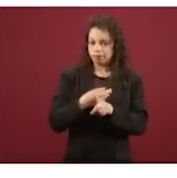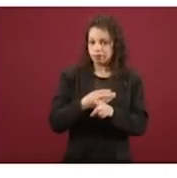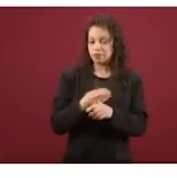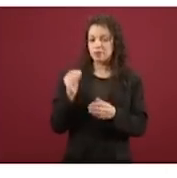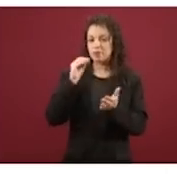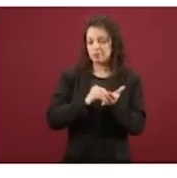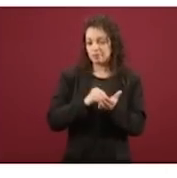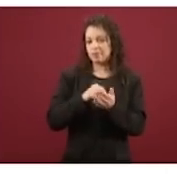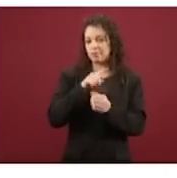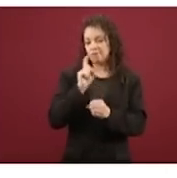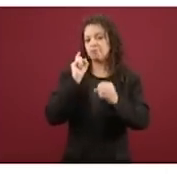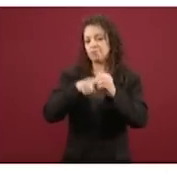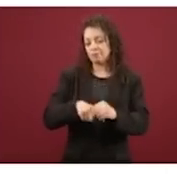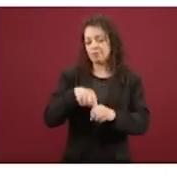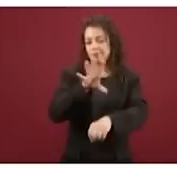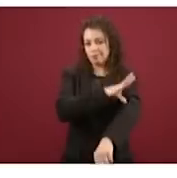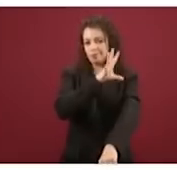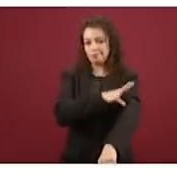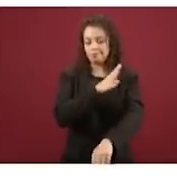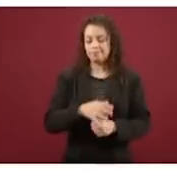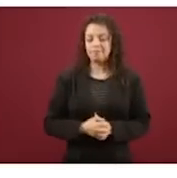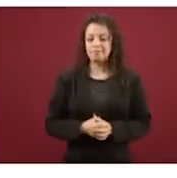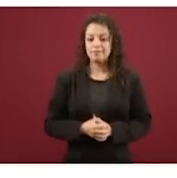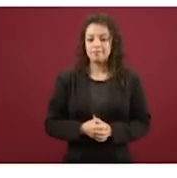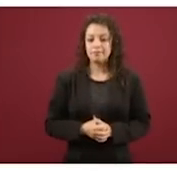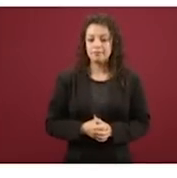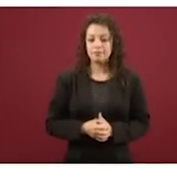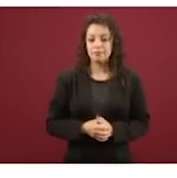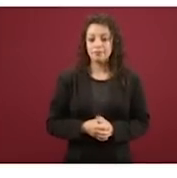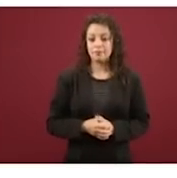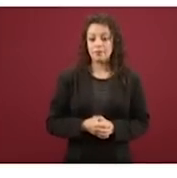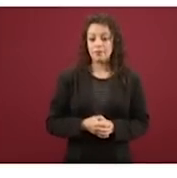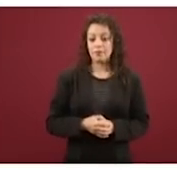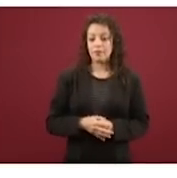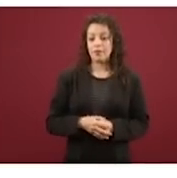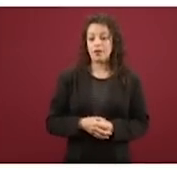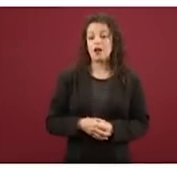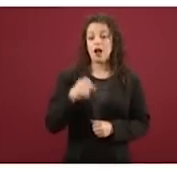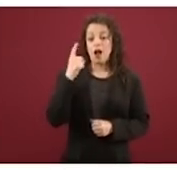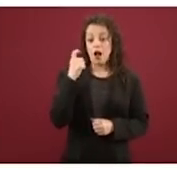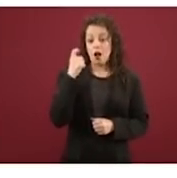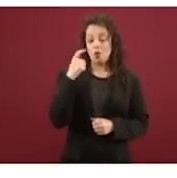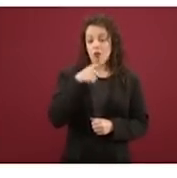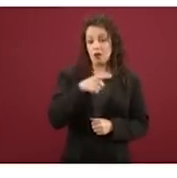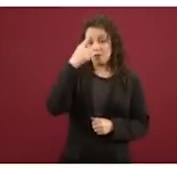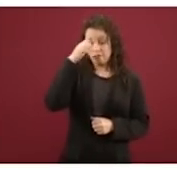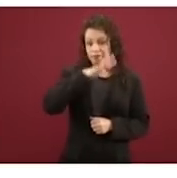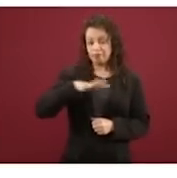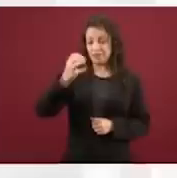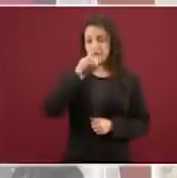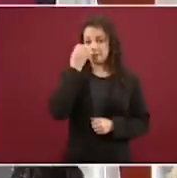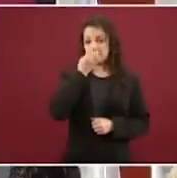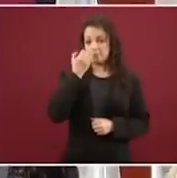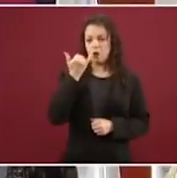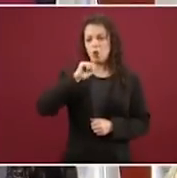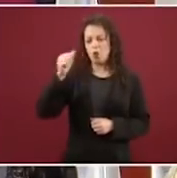cosecha a través de los techos de las escuelas de agua potable, entre otras acciones que a